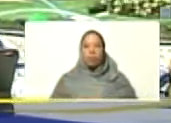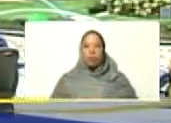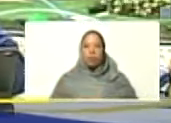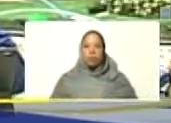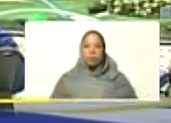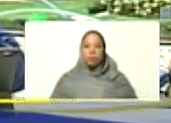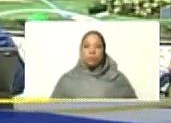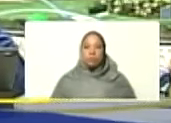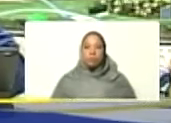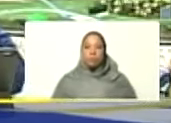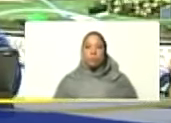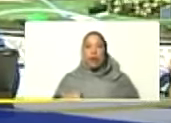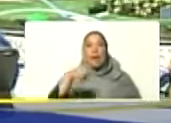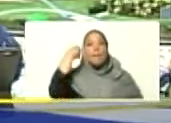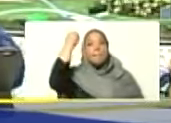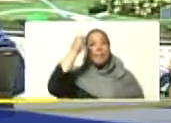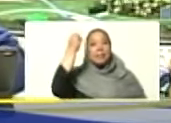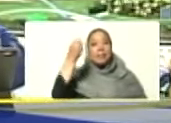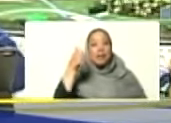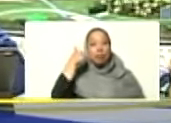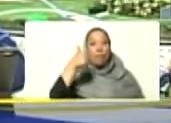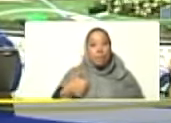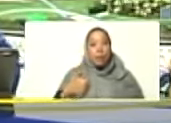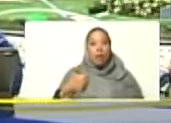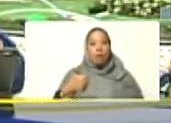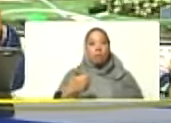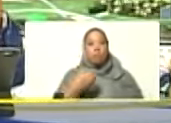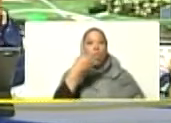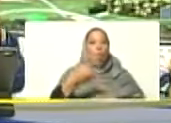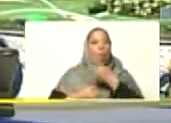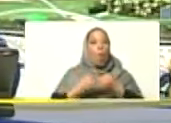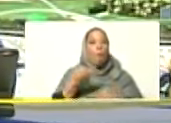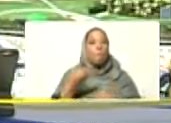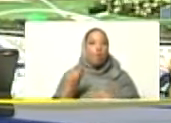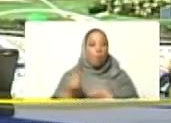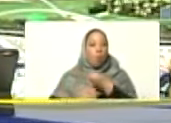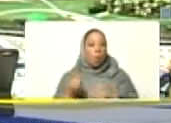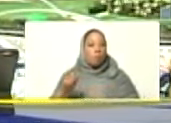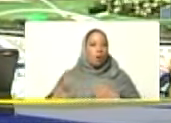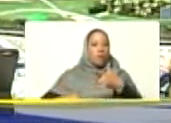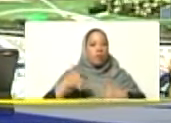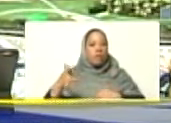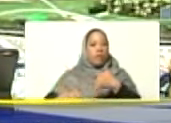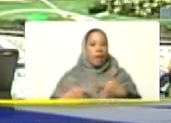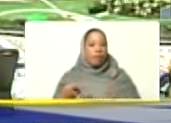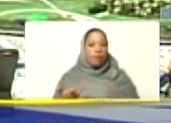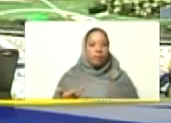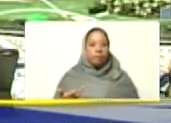Con los pies sobre la tierra, mi compadre y mis comadres.